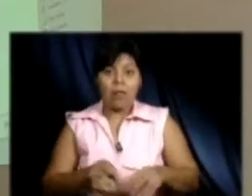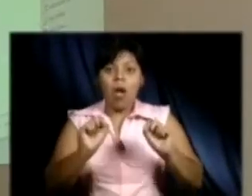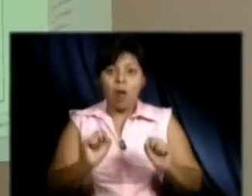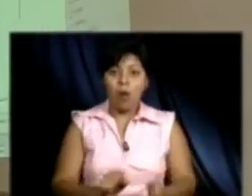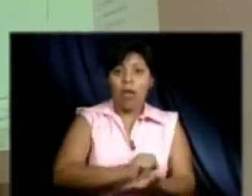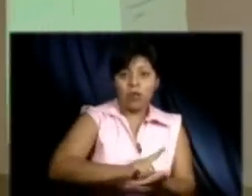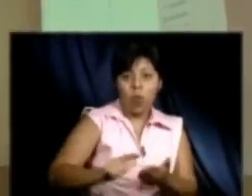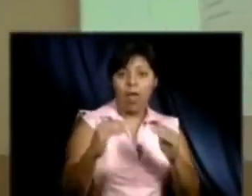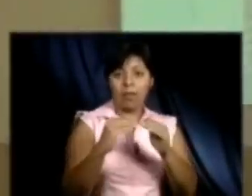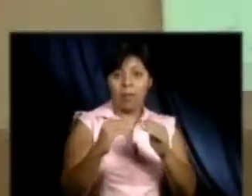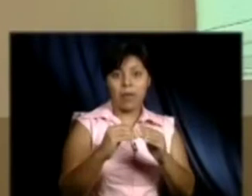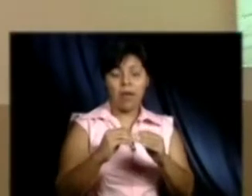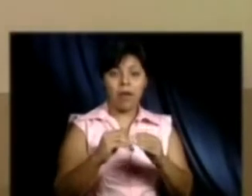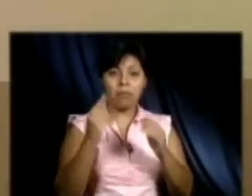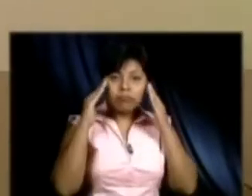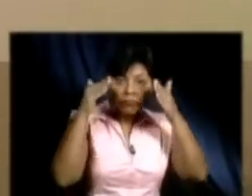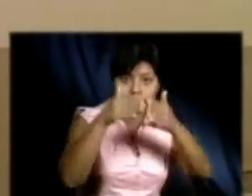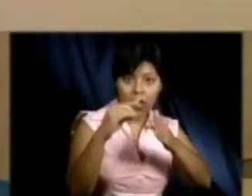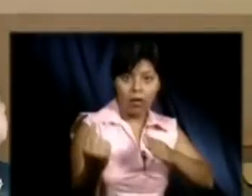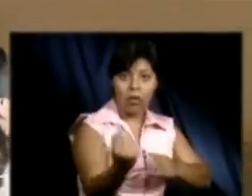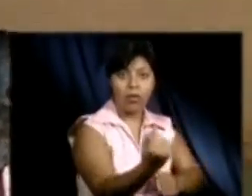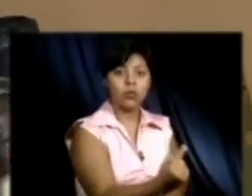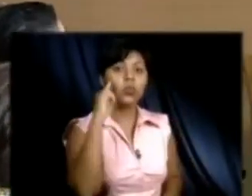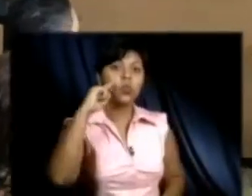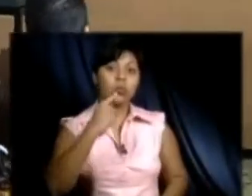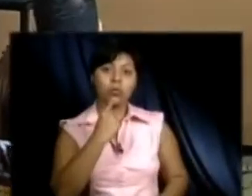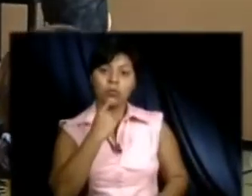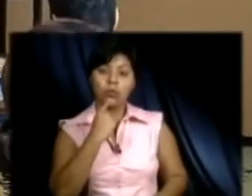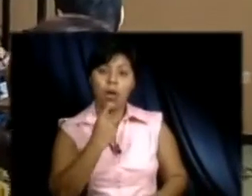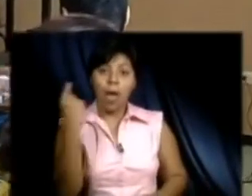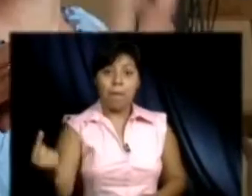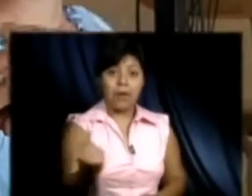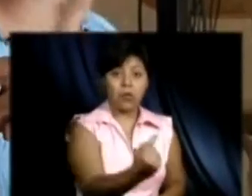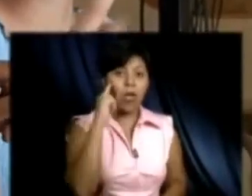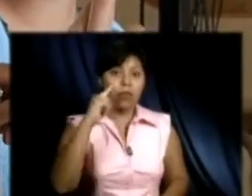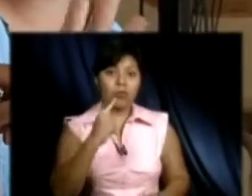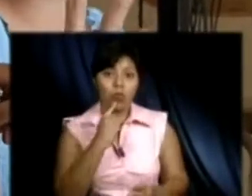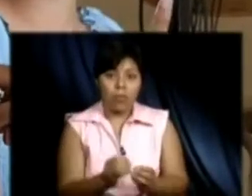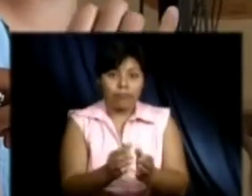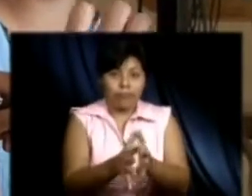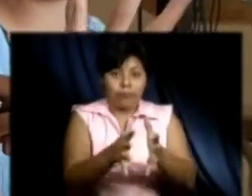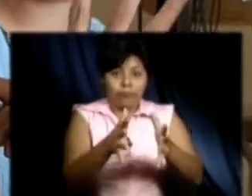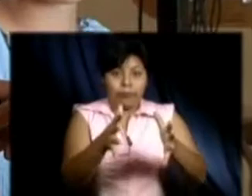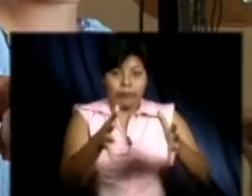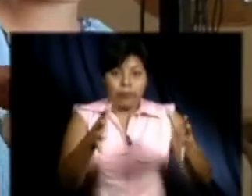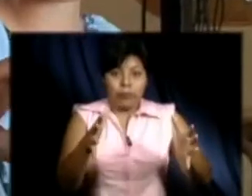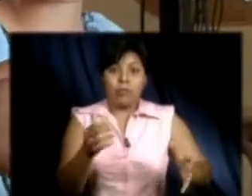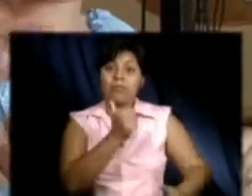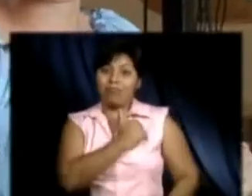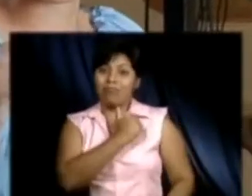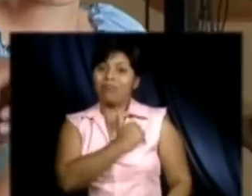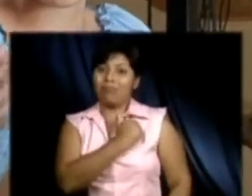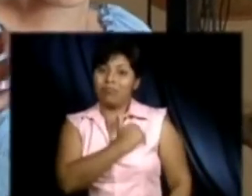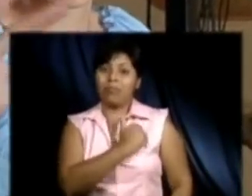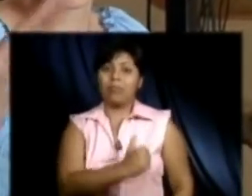impulsar la creación de escuelas especializadas en atención a la persona sorda. La demanda sigue en aumento y esta cartera de